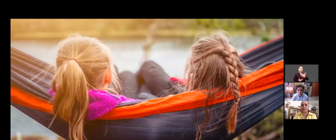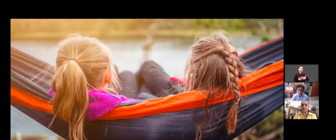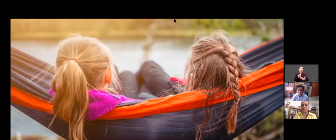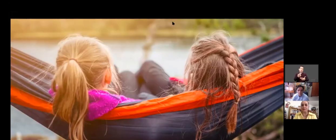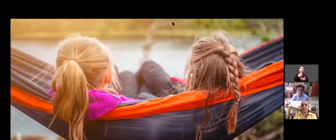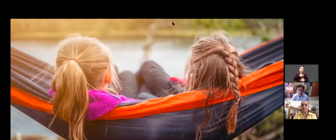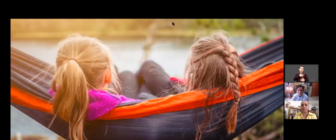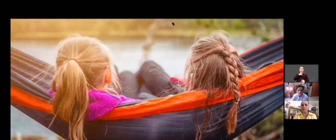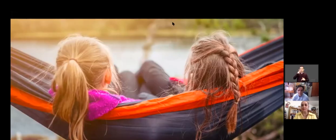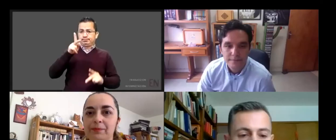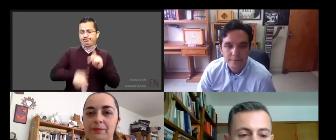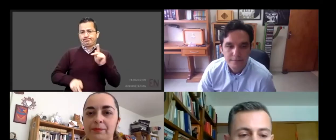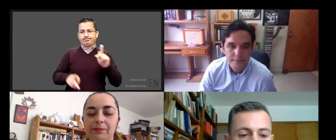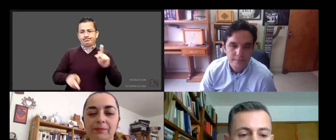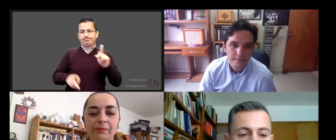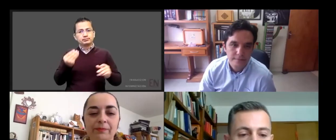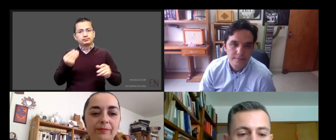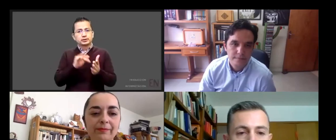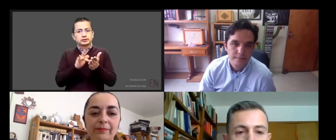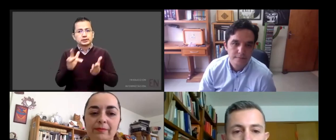gracias.